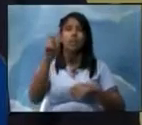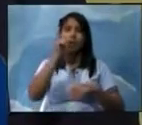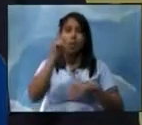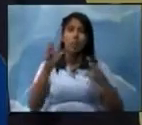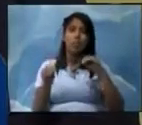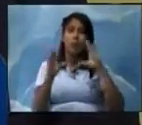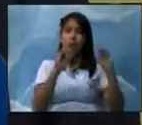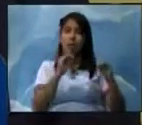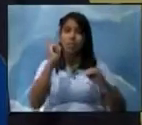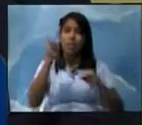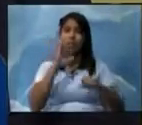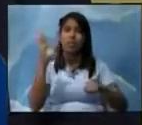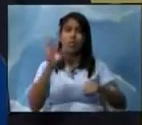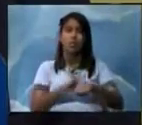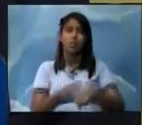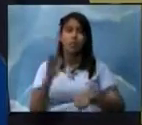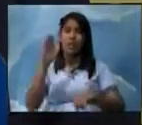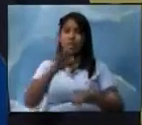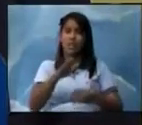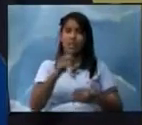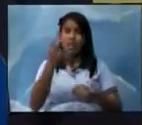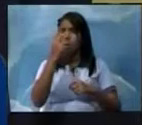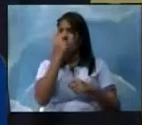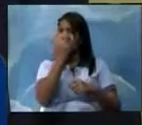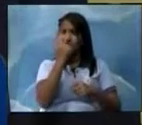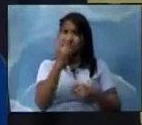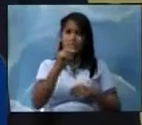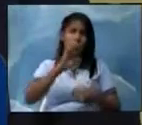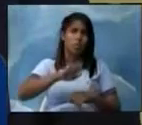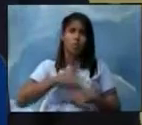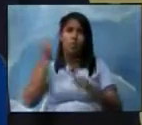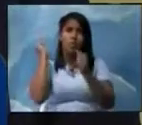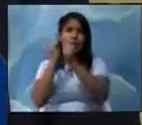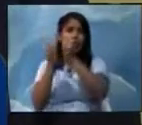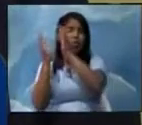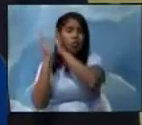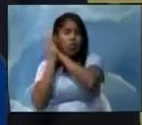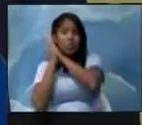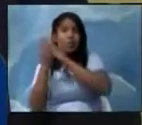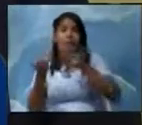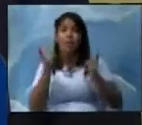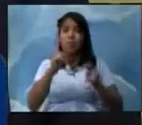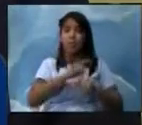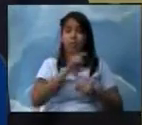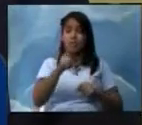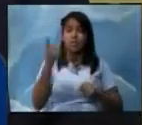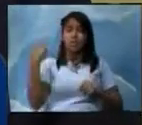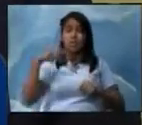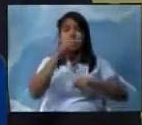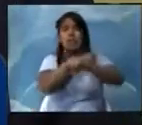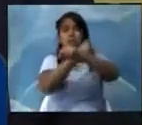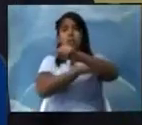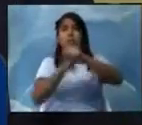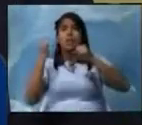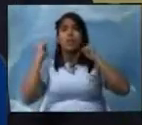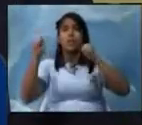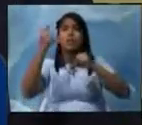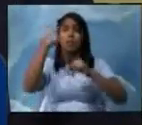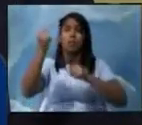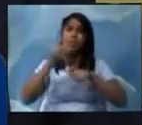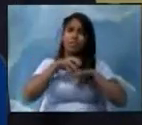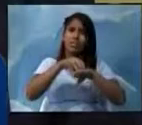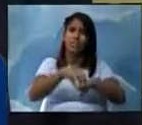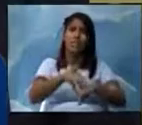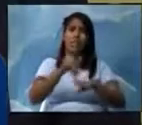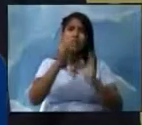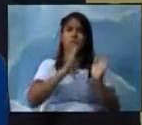hombre hablaba y cumplía estaba furioso no podía dormir y además de eso tiene el poder para llevar